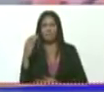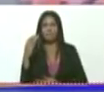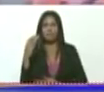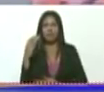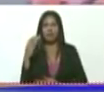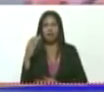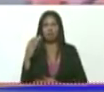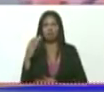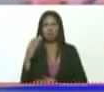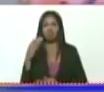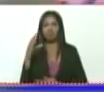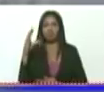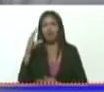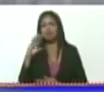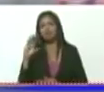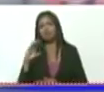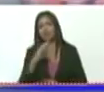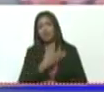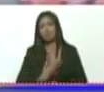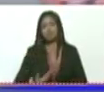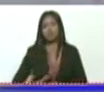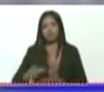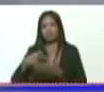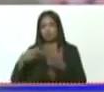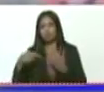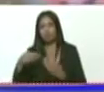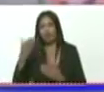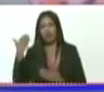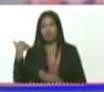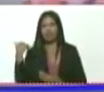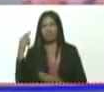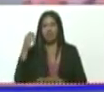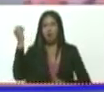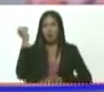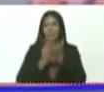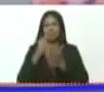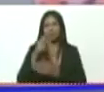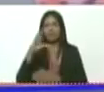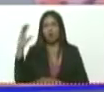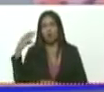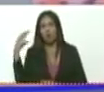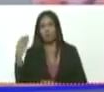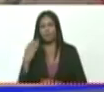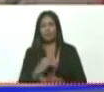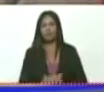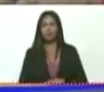Duque, de Álvaro Uribe Vélez, los asesinos de Colombia.